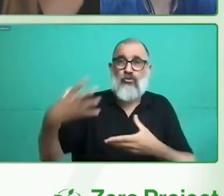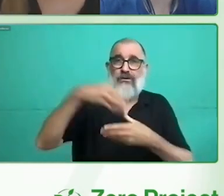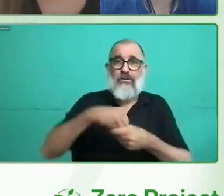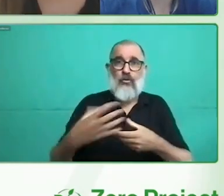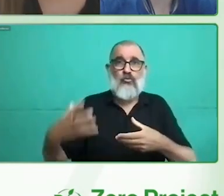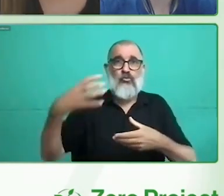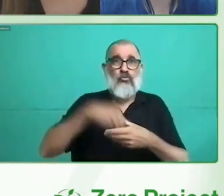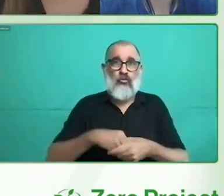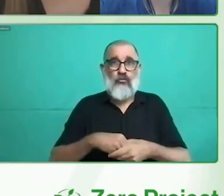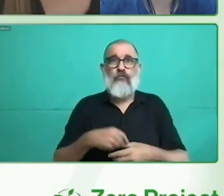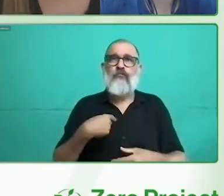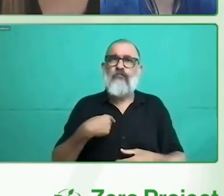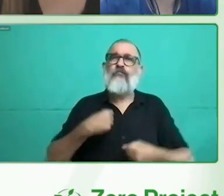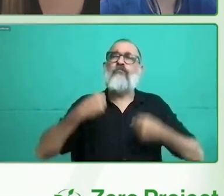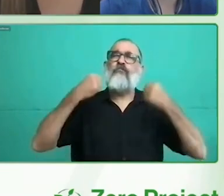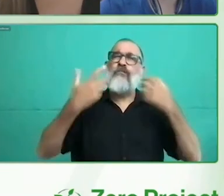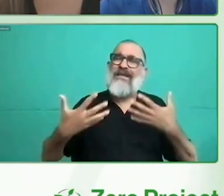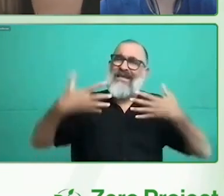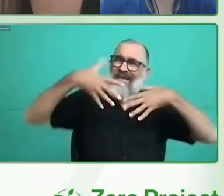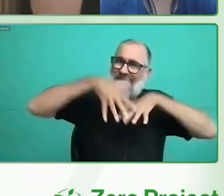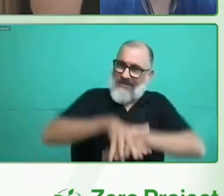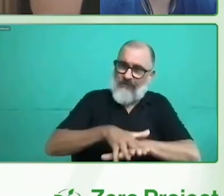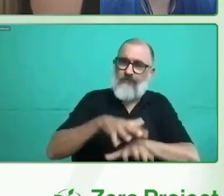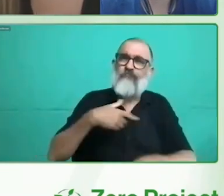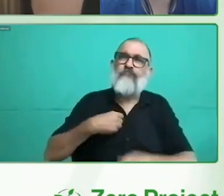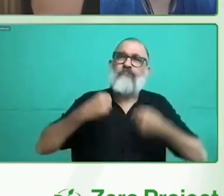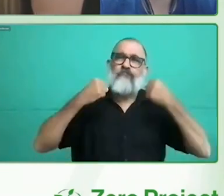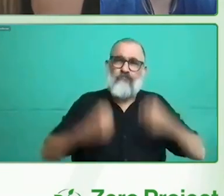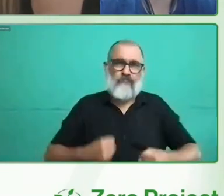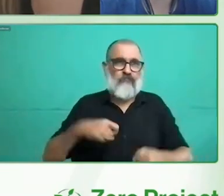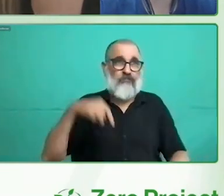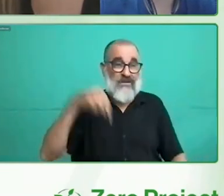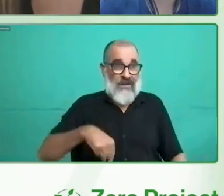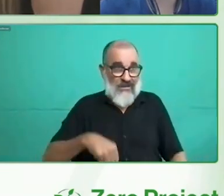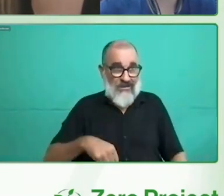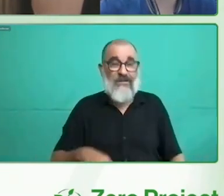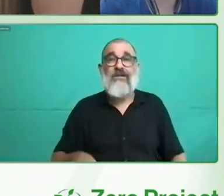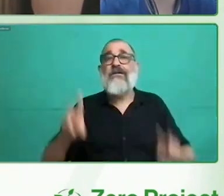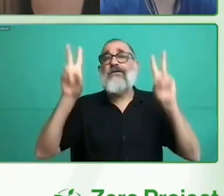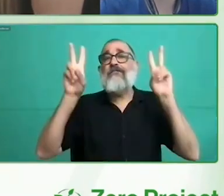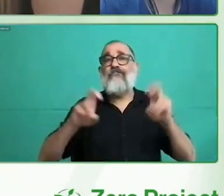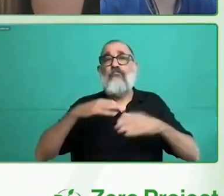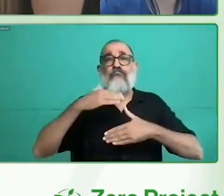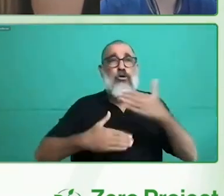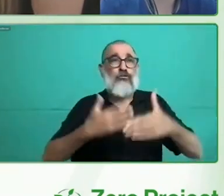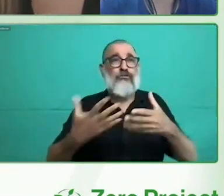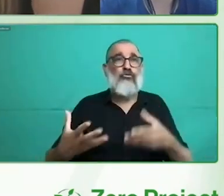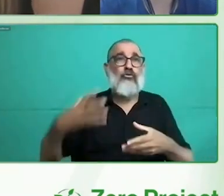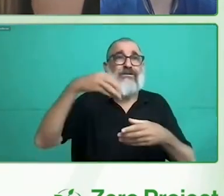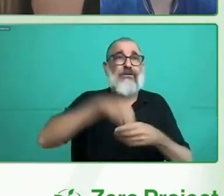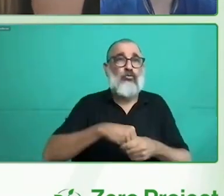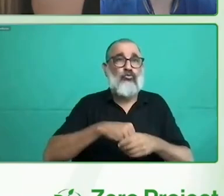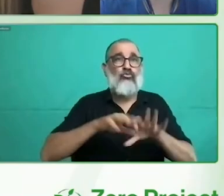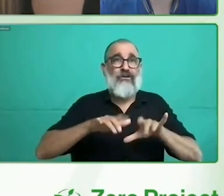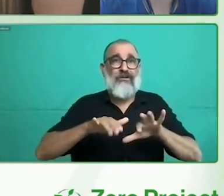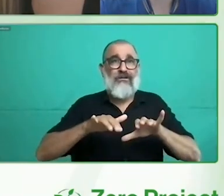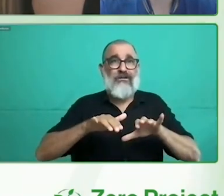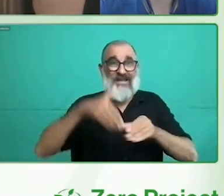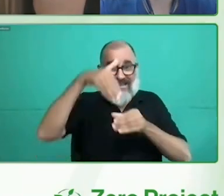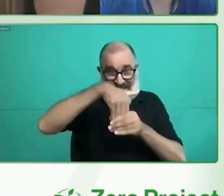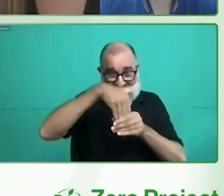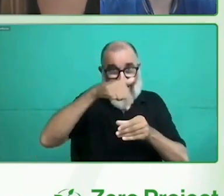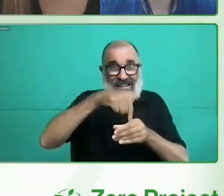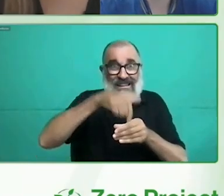digital dentro del cual está plasmada una de las bases de trabajo de la OIT, que nosotros podamos avanzar